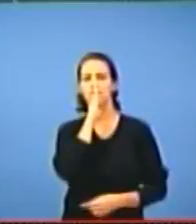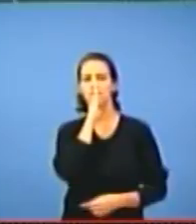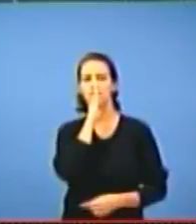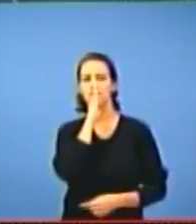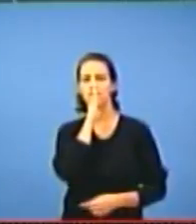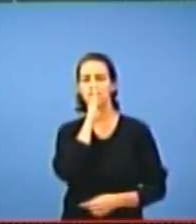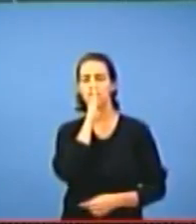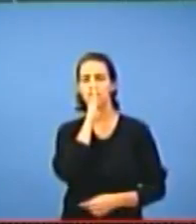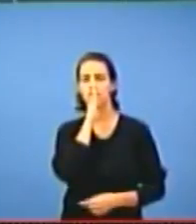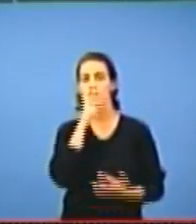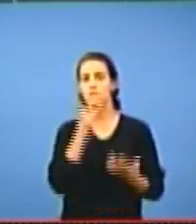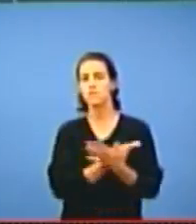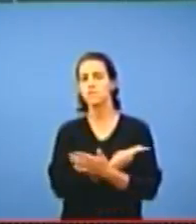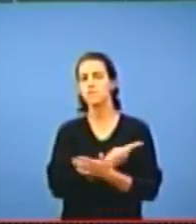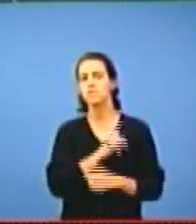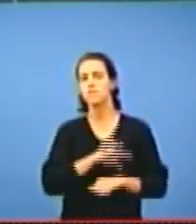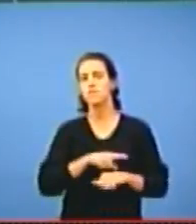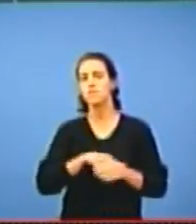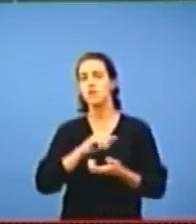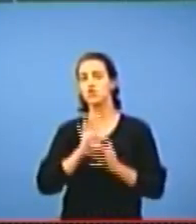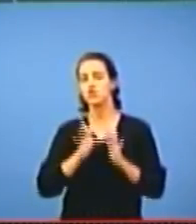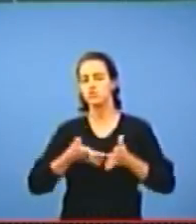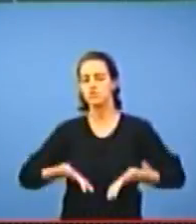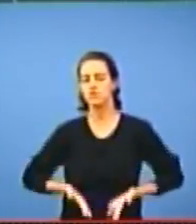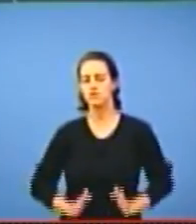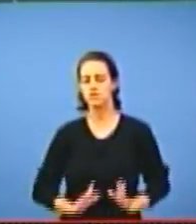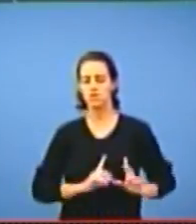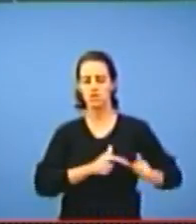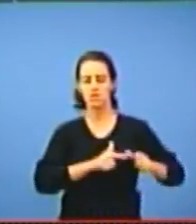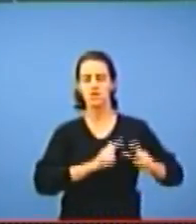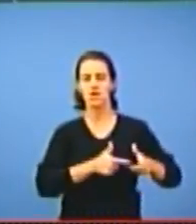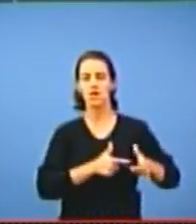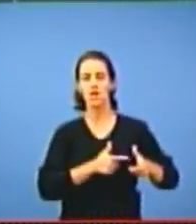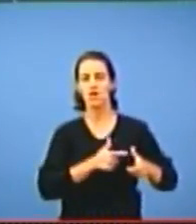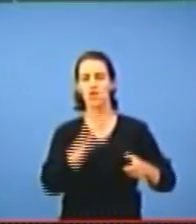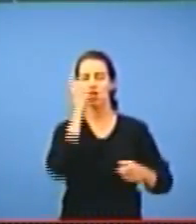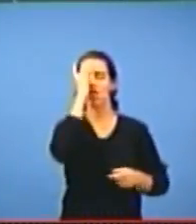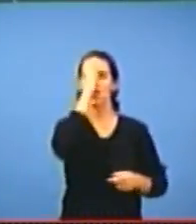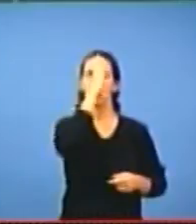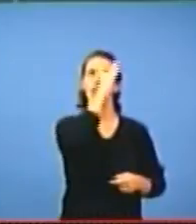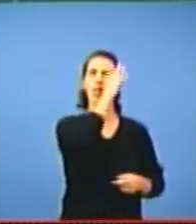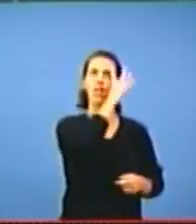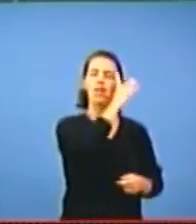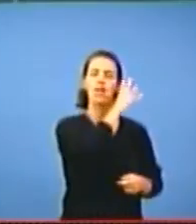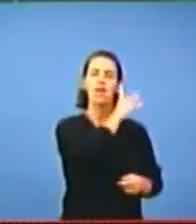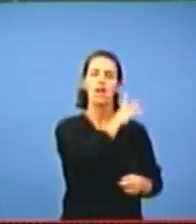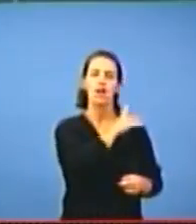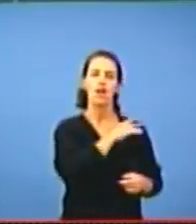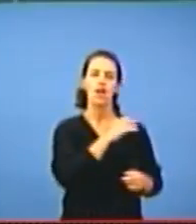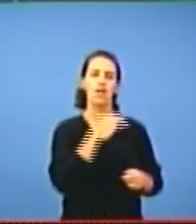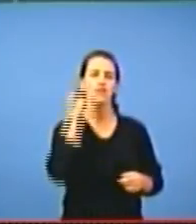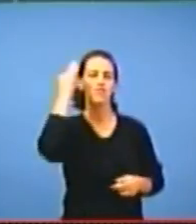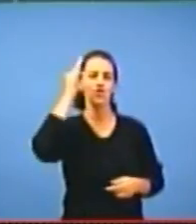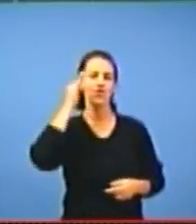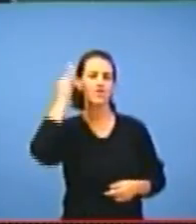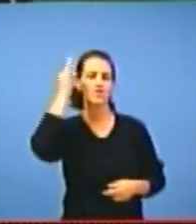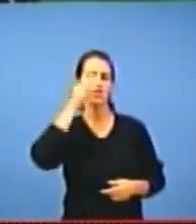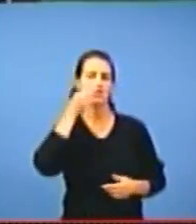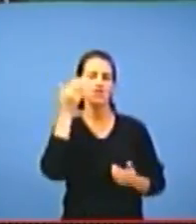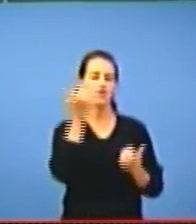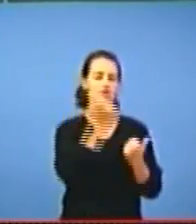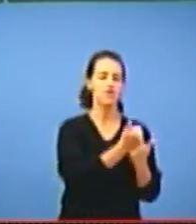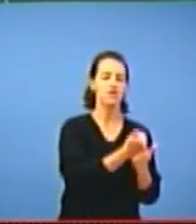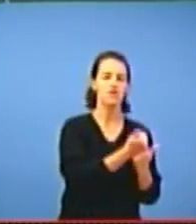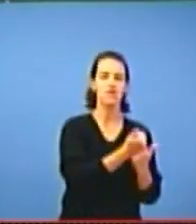dormía. Dormía embarrado en la razón, embarrado en la filosofía que ya existía en esa época. Las cosas